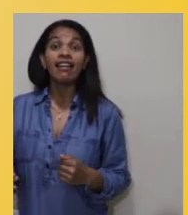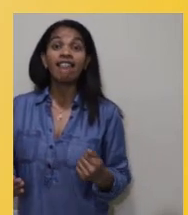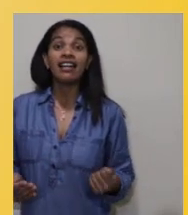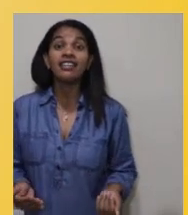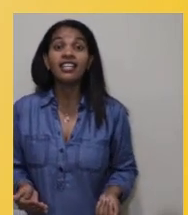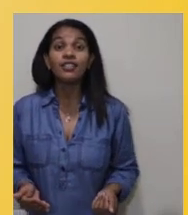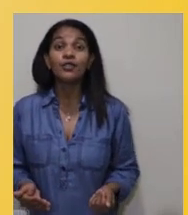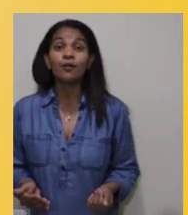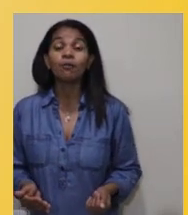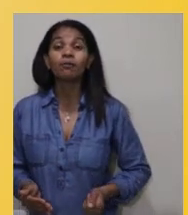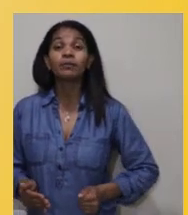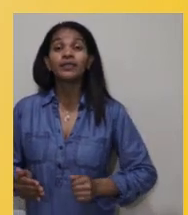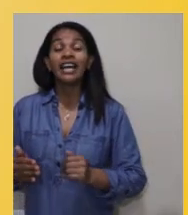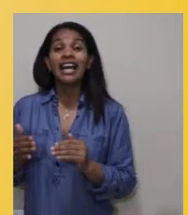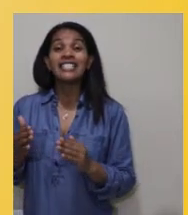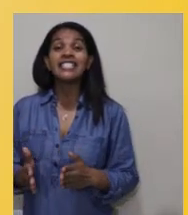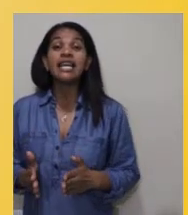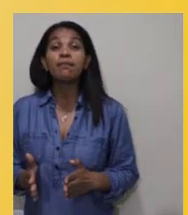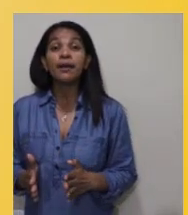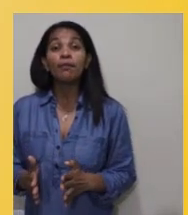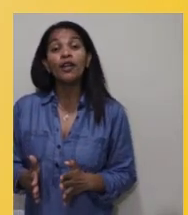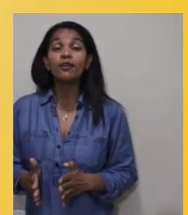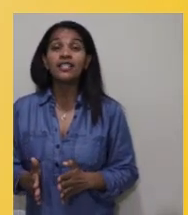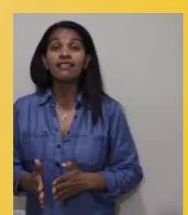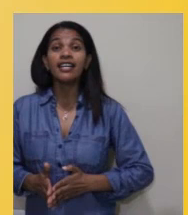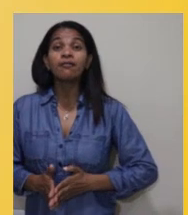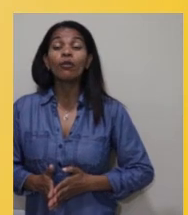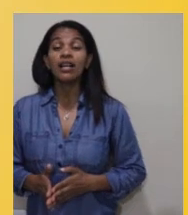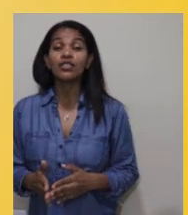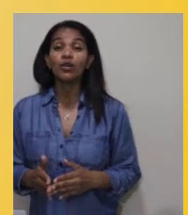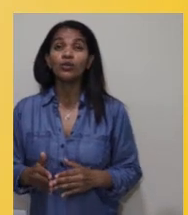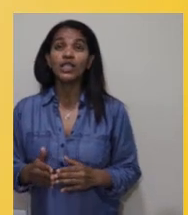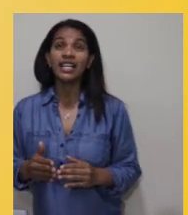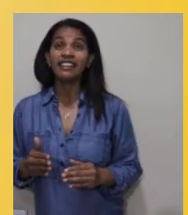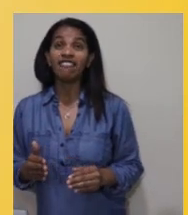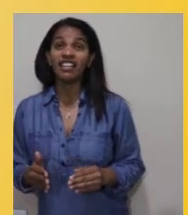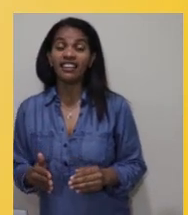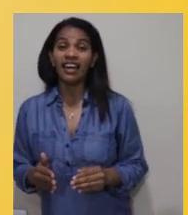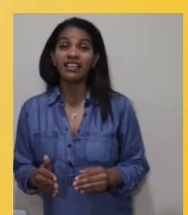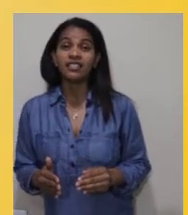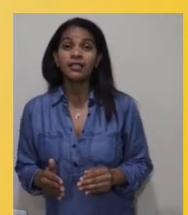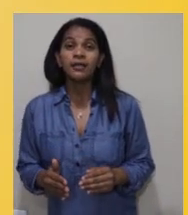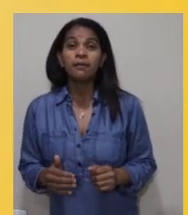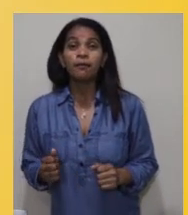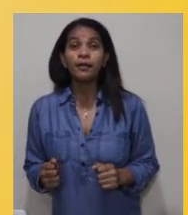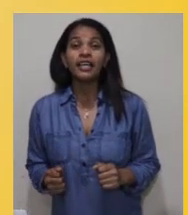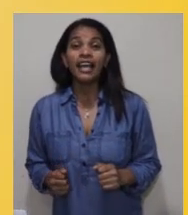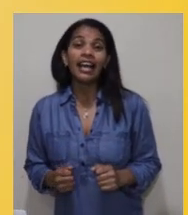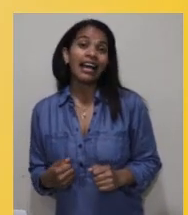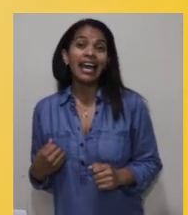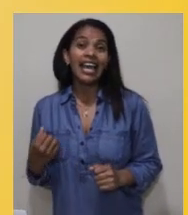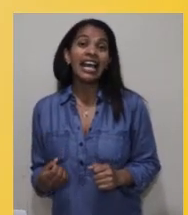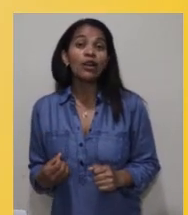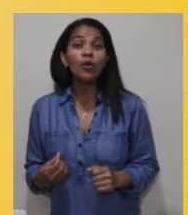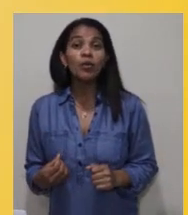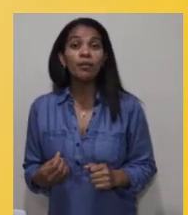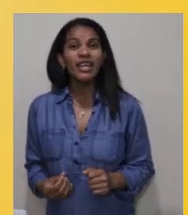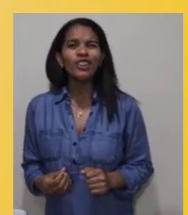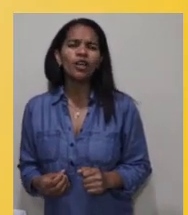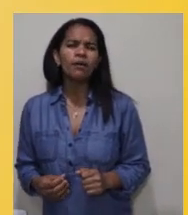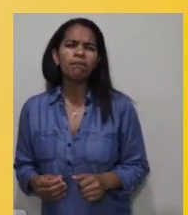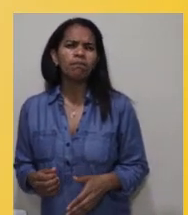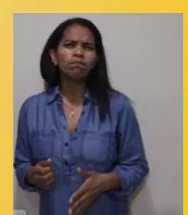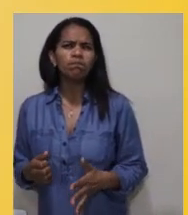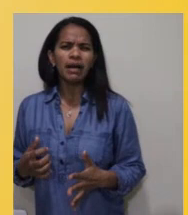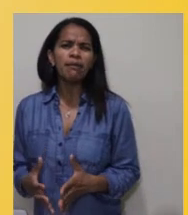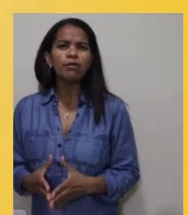yo les hablaba al inicio. Siempre es bueno saber cuáles son nuestras debilidades, porque en algún